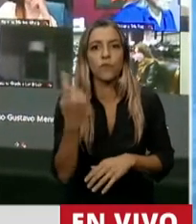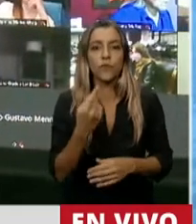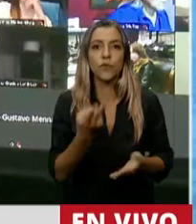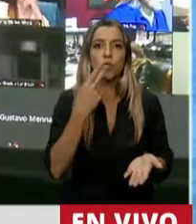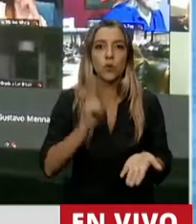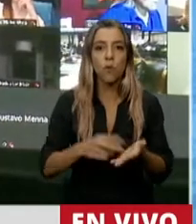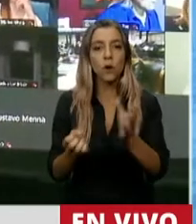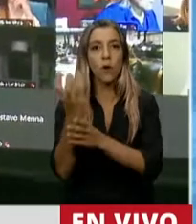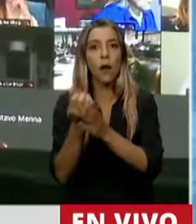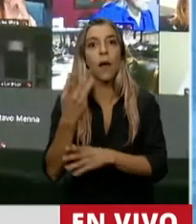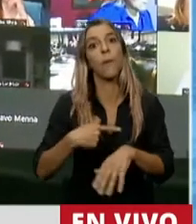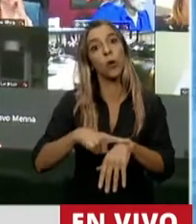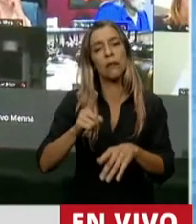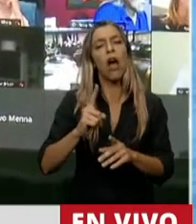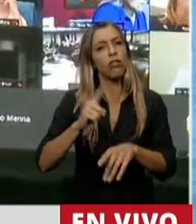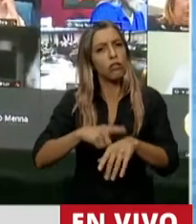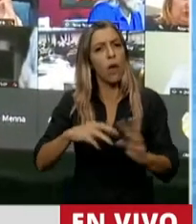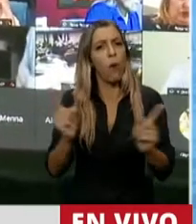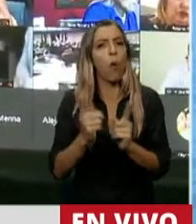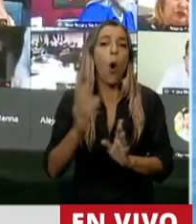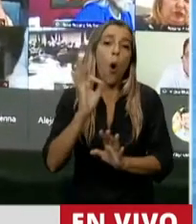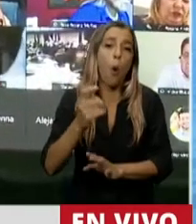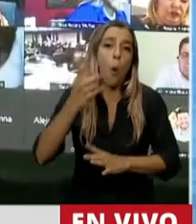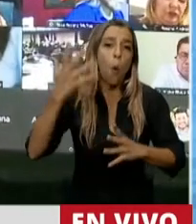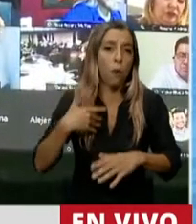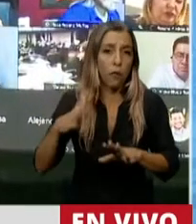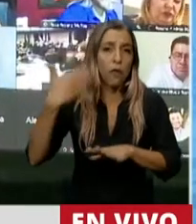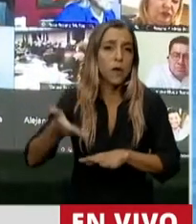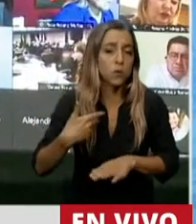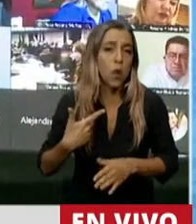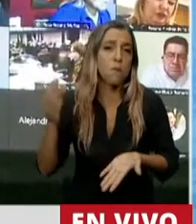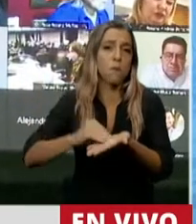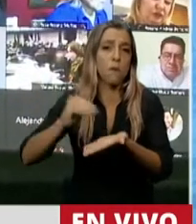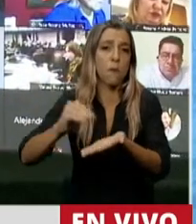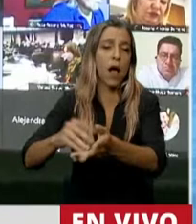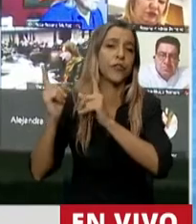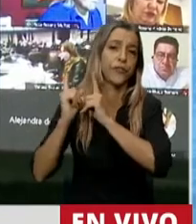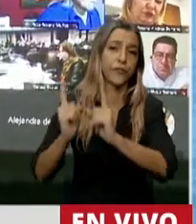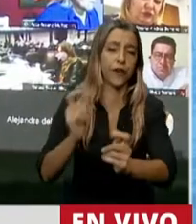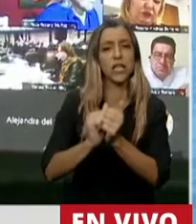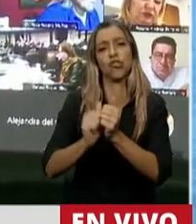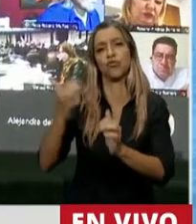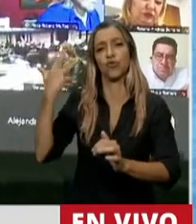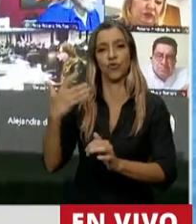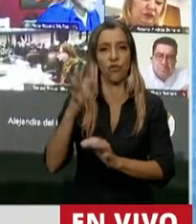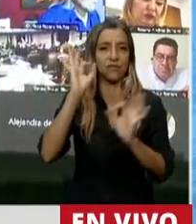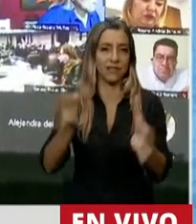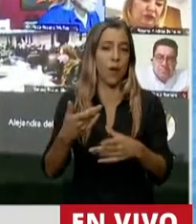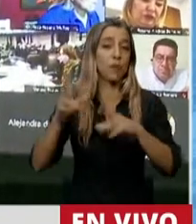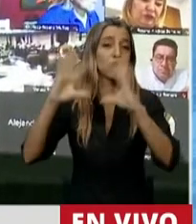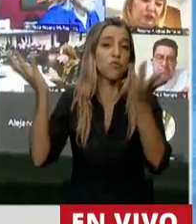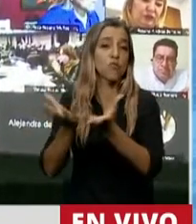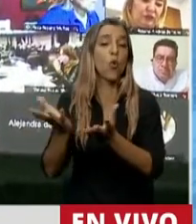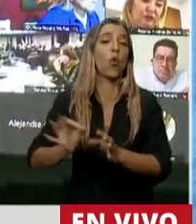pero después vemos que siguen eternamente. Si hacemos un poco de historia, en un contexto de recesión mundial,